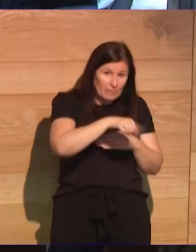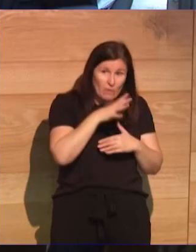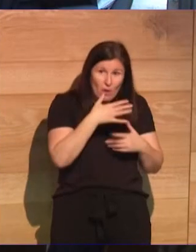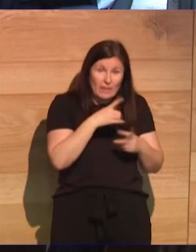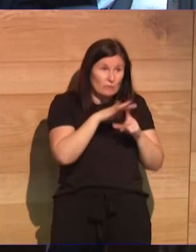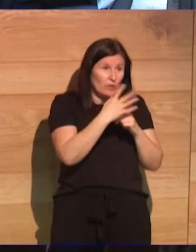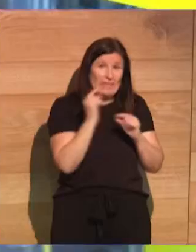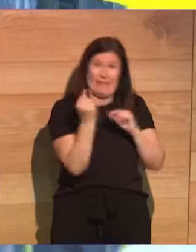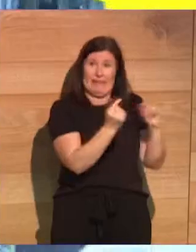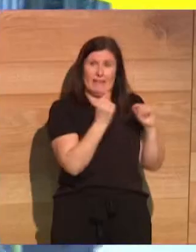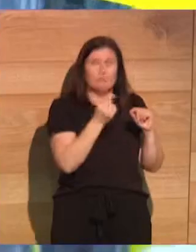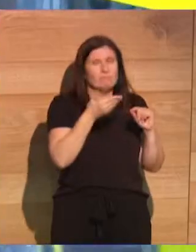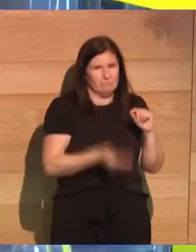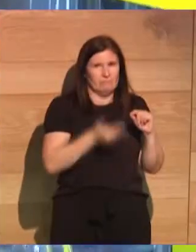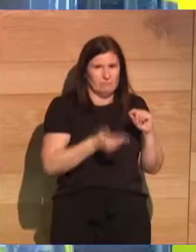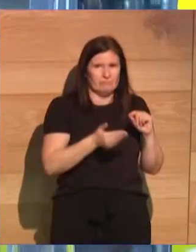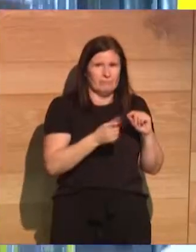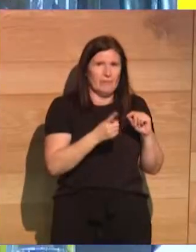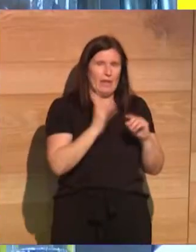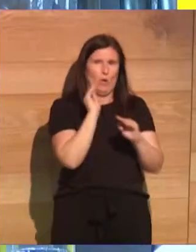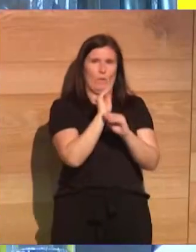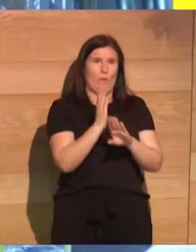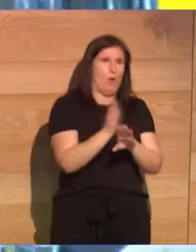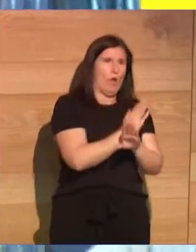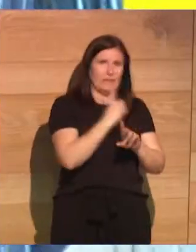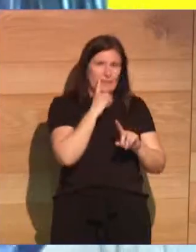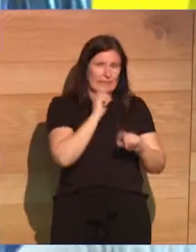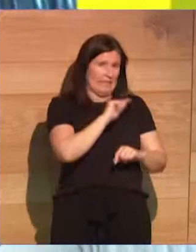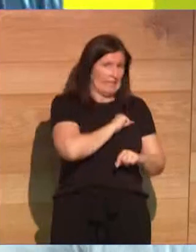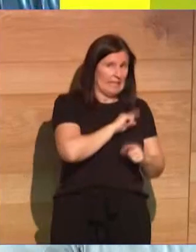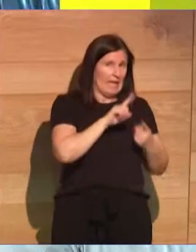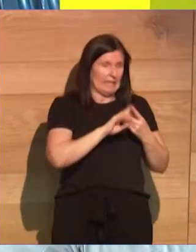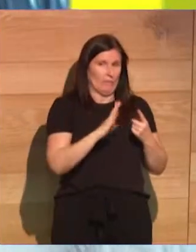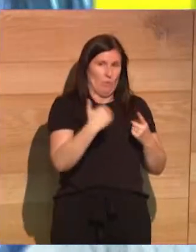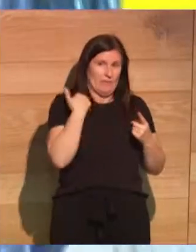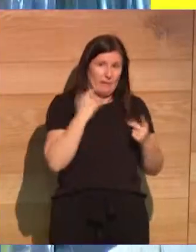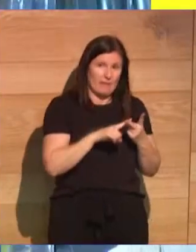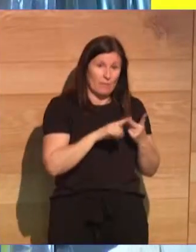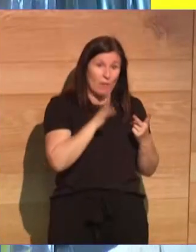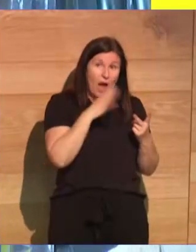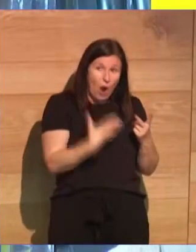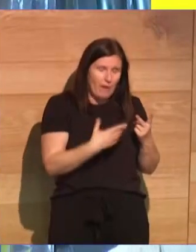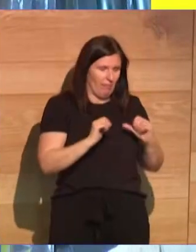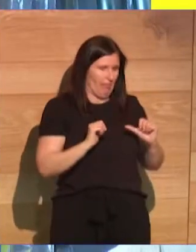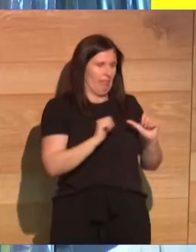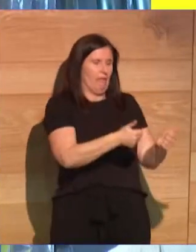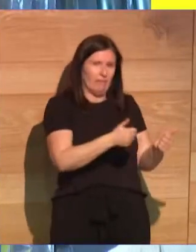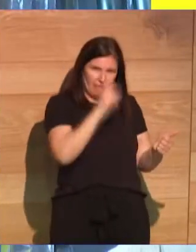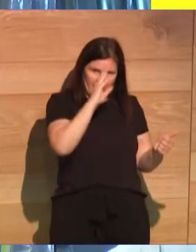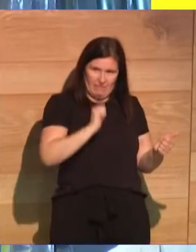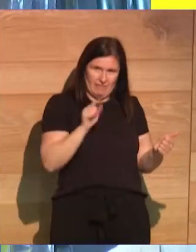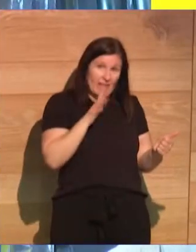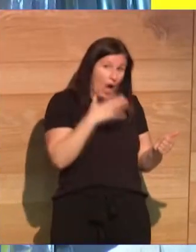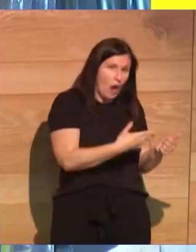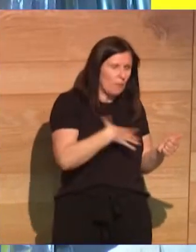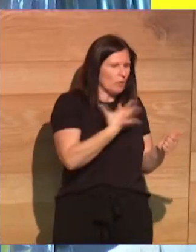para que hagamos eso de verdad ético, responsable, porque estamos a tiempo, o sea, estamos empezando y estamos empezando a ver posibilidades que